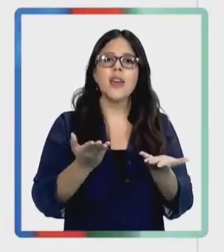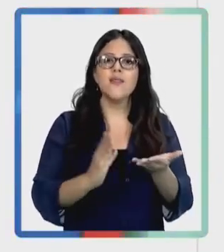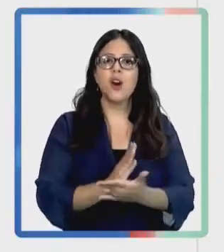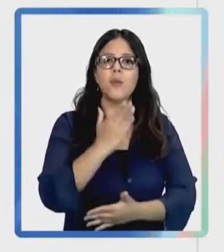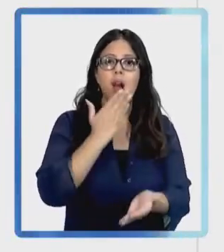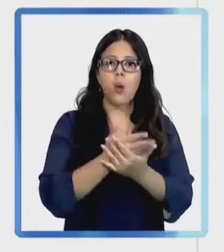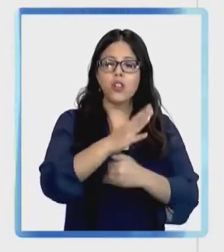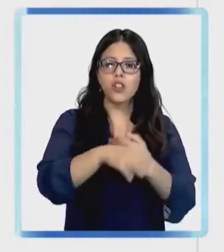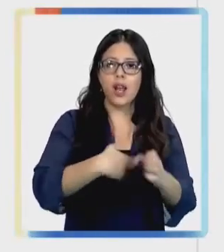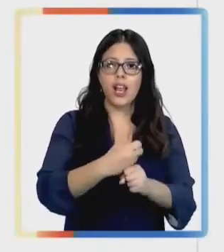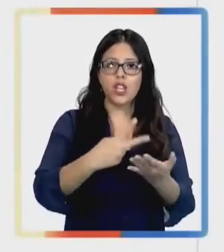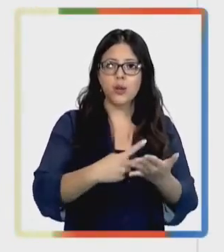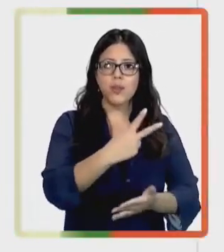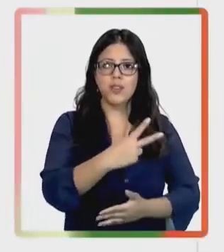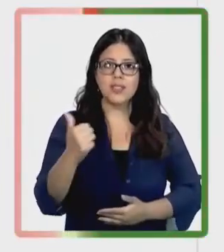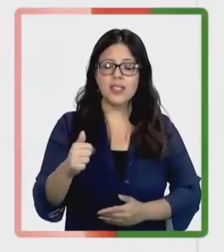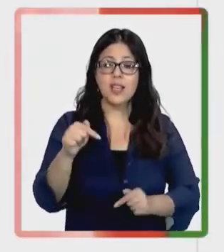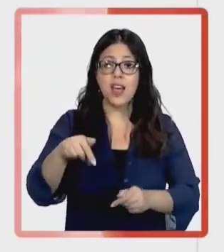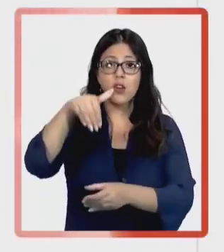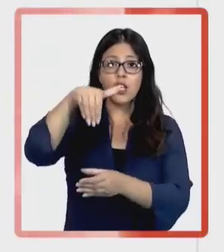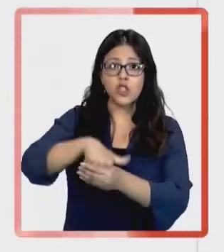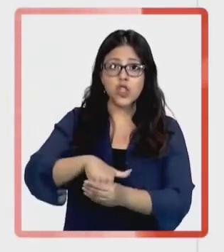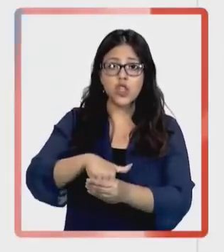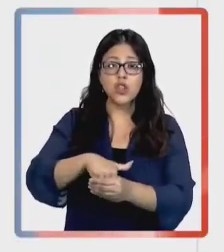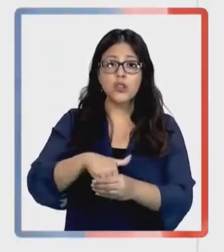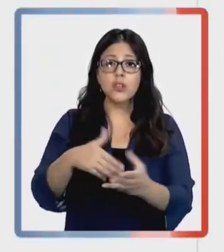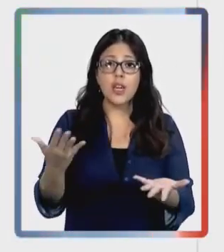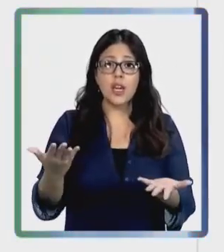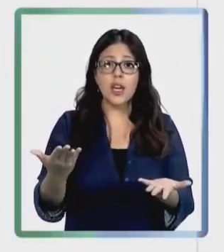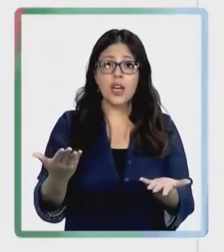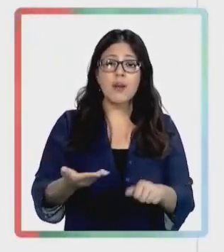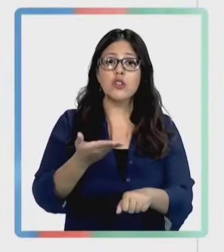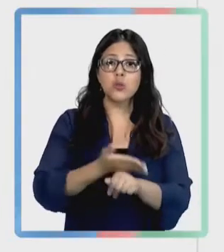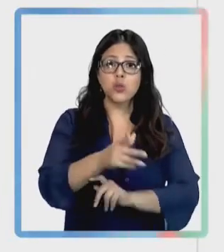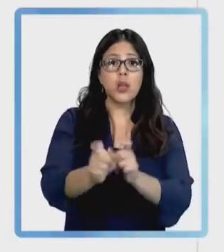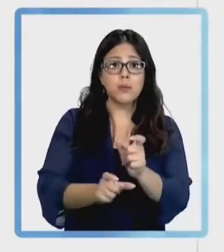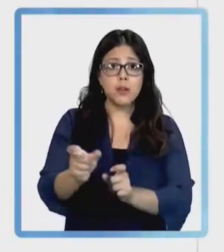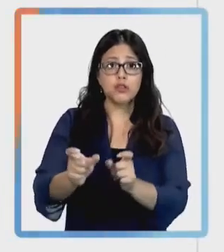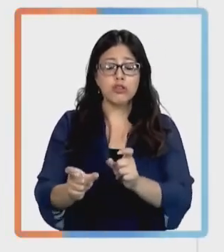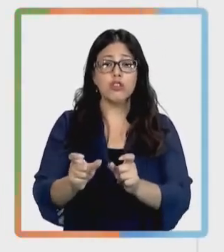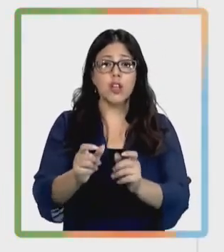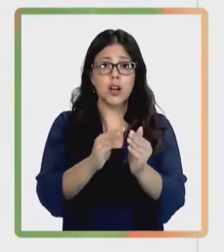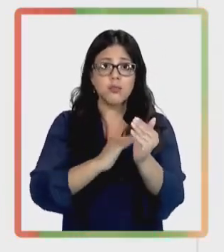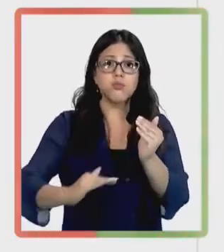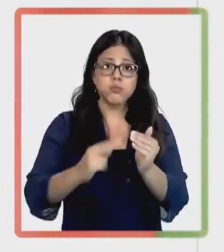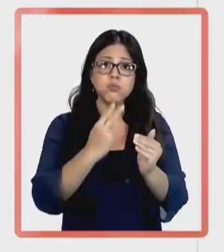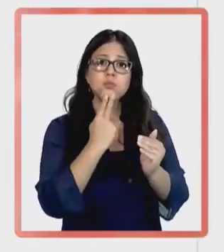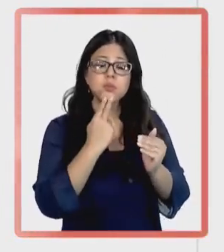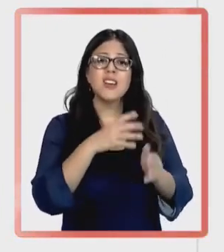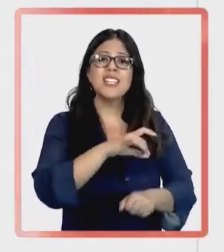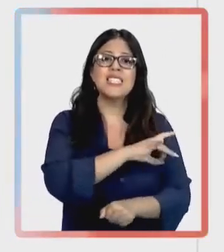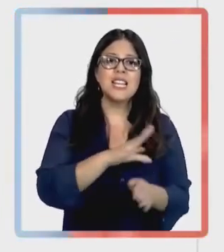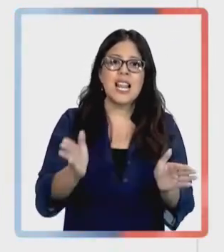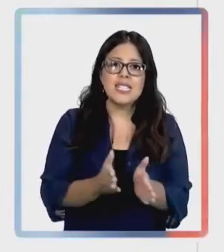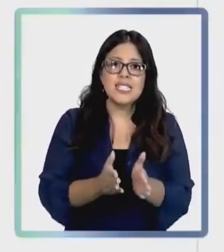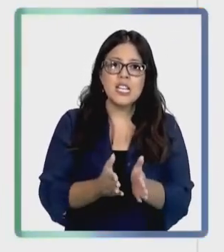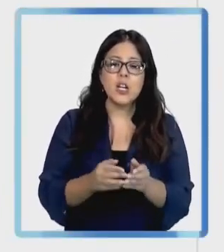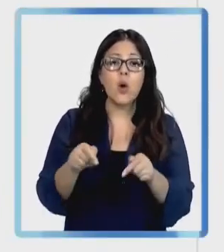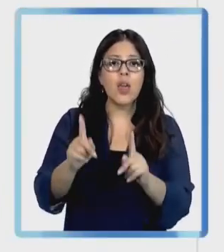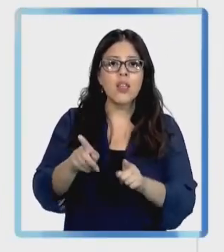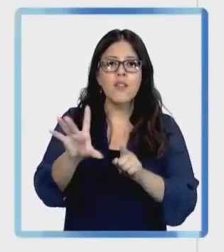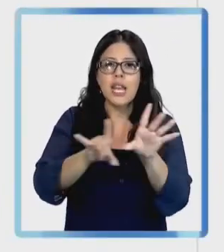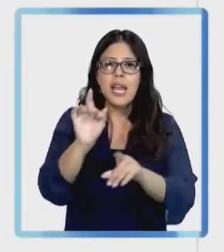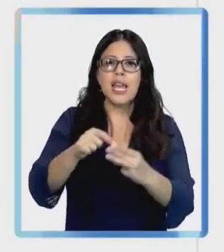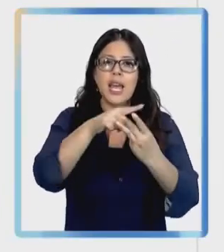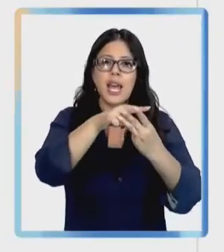a solicitud de los propios vecinos de la localidad de Chile Chico. Deberán elegir entre 3 modelos, el primero de tipo ferry con